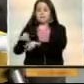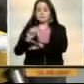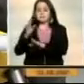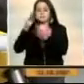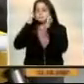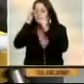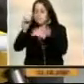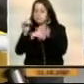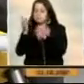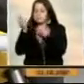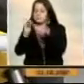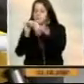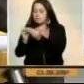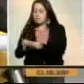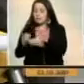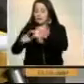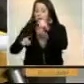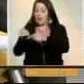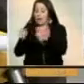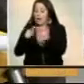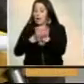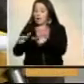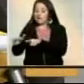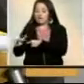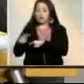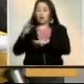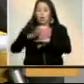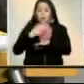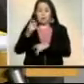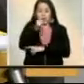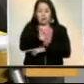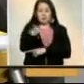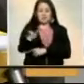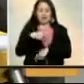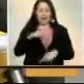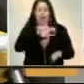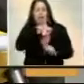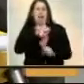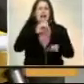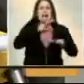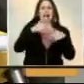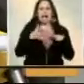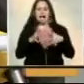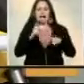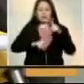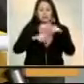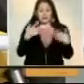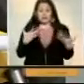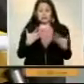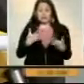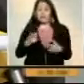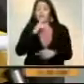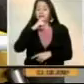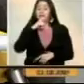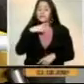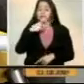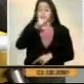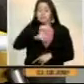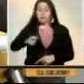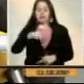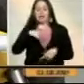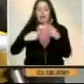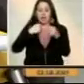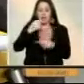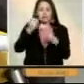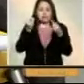eco del rumor, eso hace trae nerviosismo a los venezolanos y esto es inconveniente tanto para el país como para los depositantes que son el